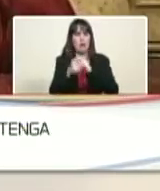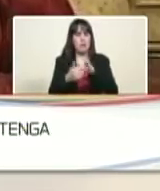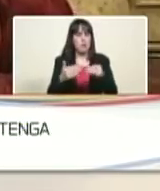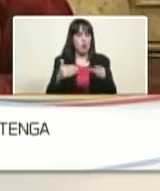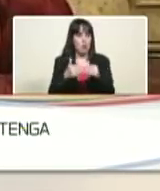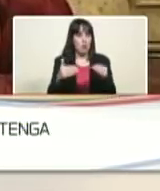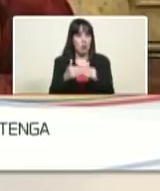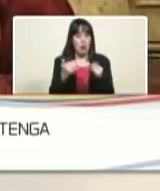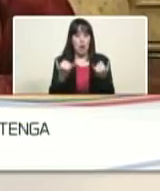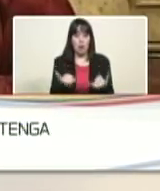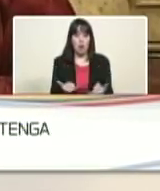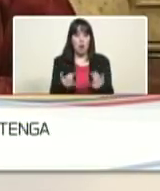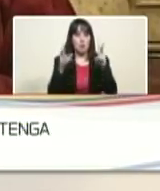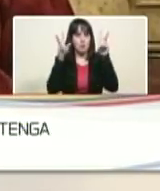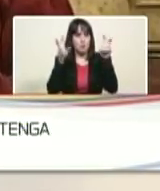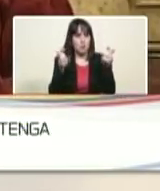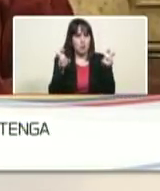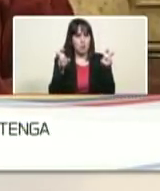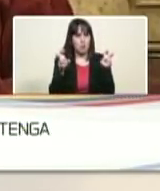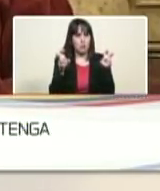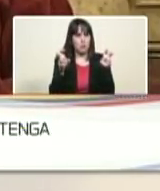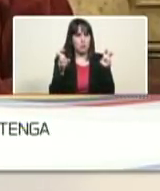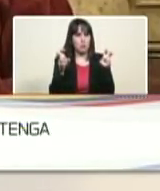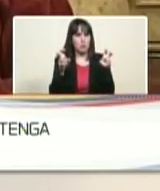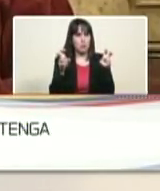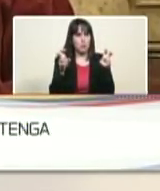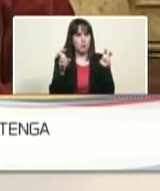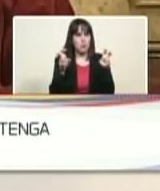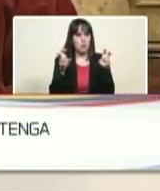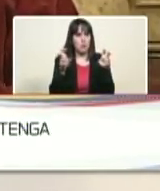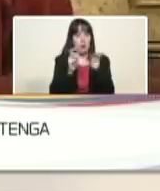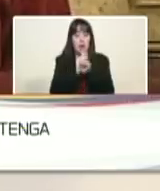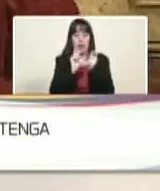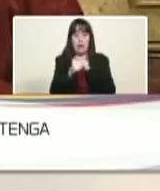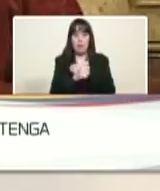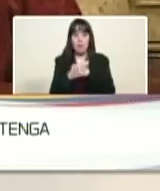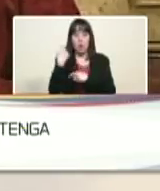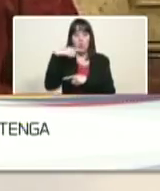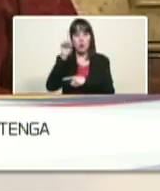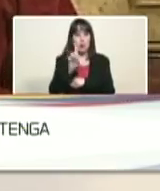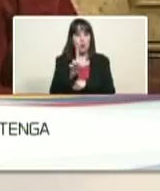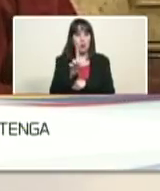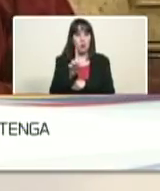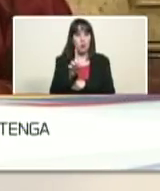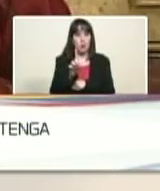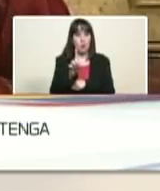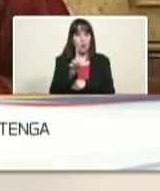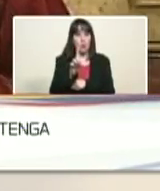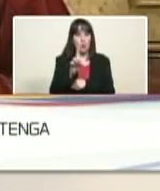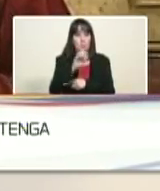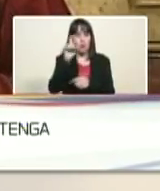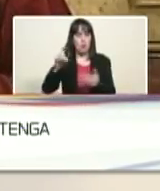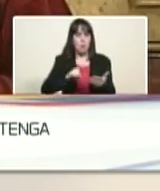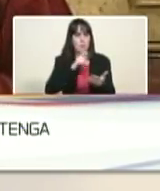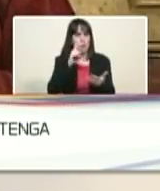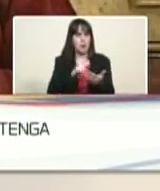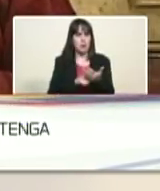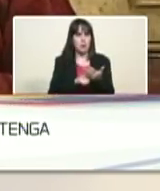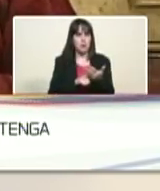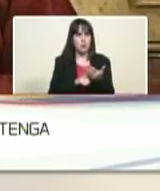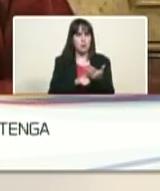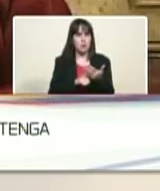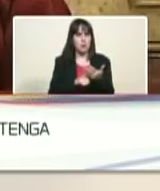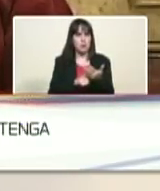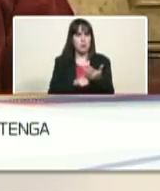Y hemos entrado con un nuevo tipo de cambio único y fluctuante. Se va a